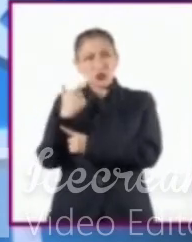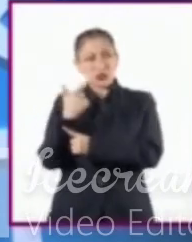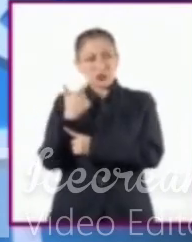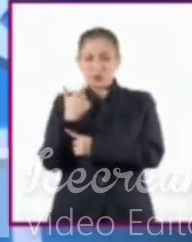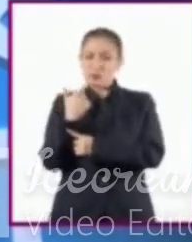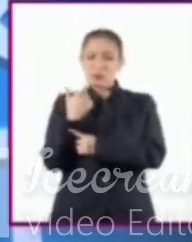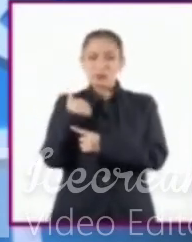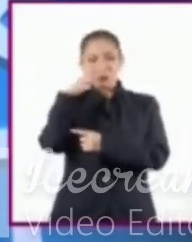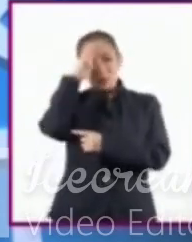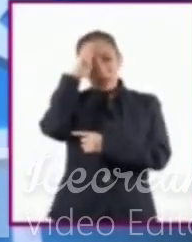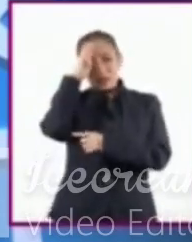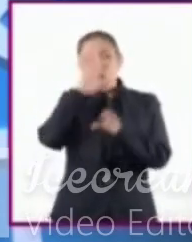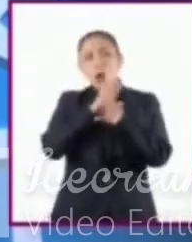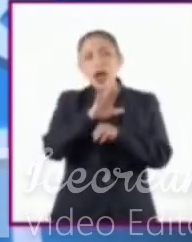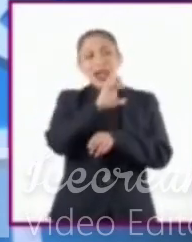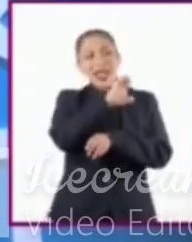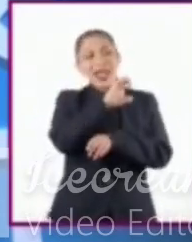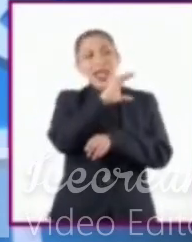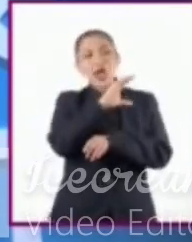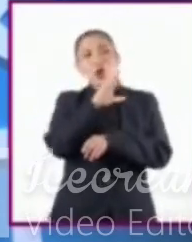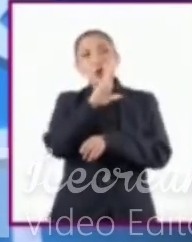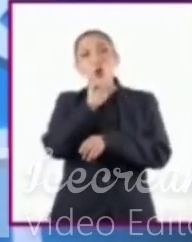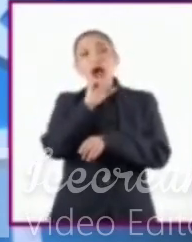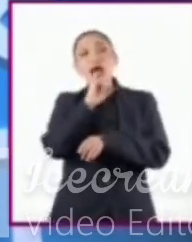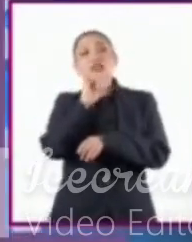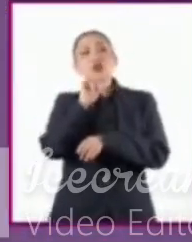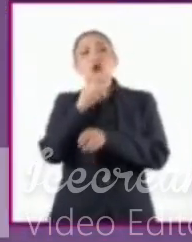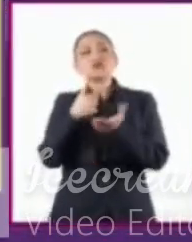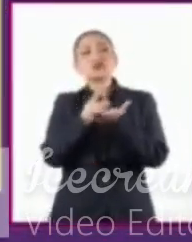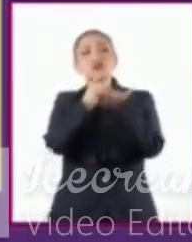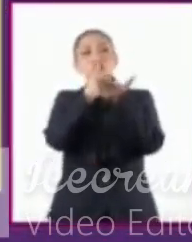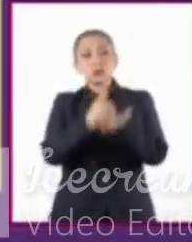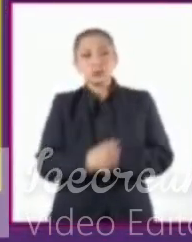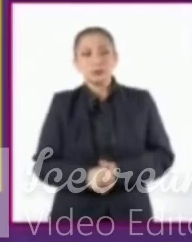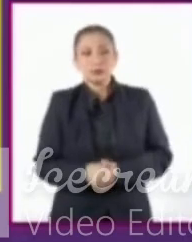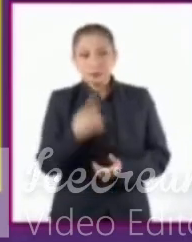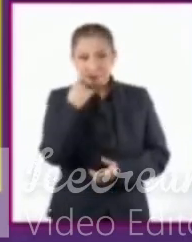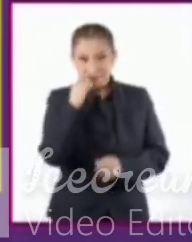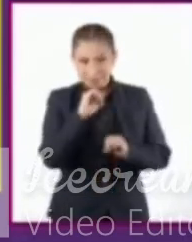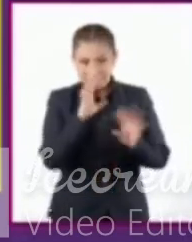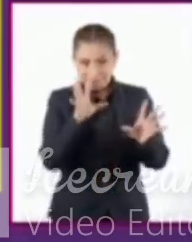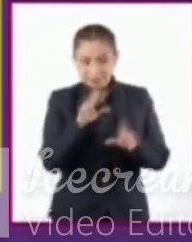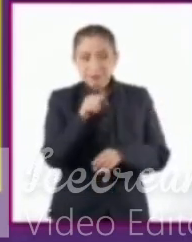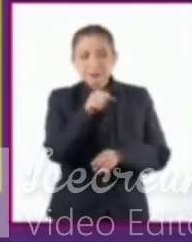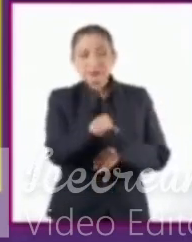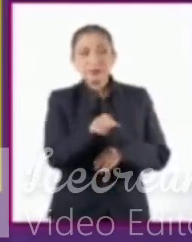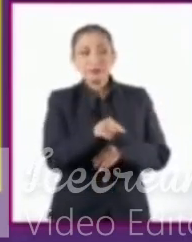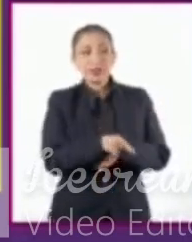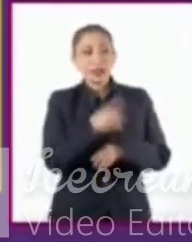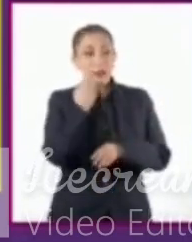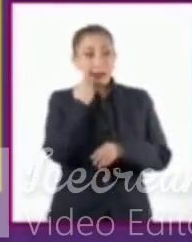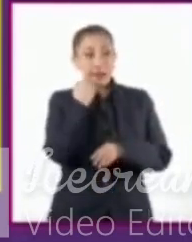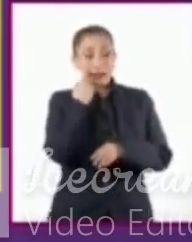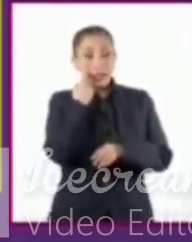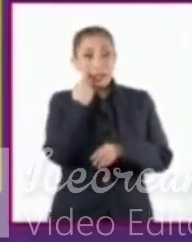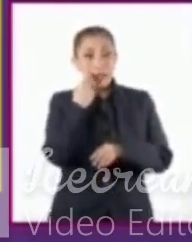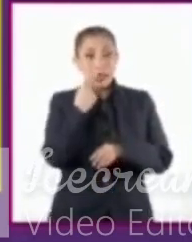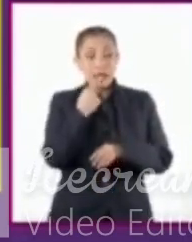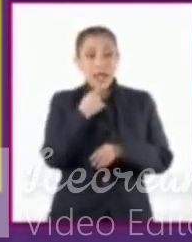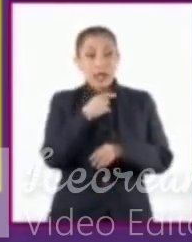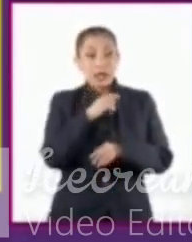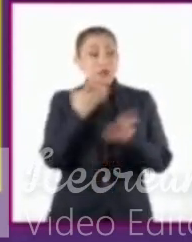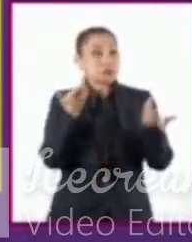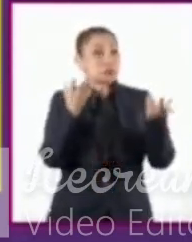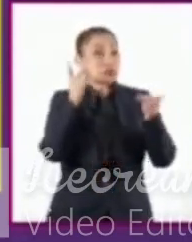Pensemos cuál es la ecuación que modela esta situación. Muy bien, la ecuación es algo al